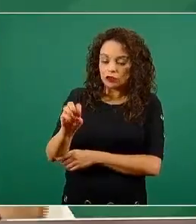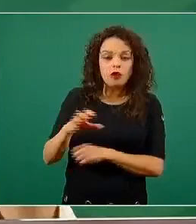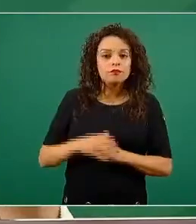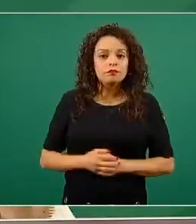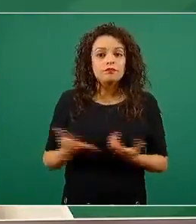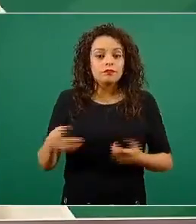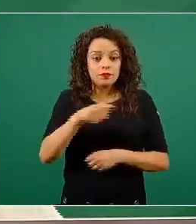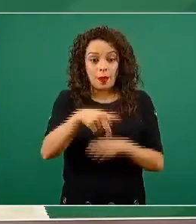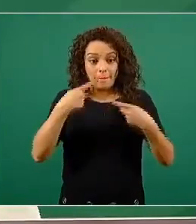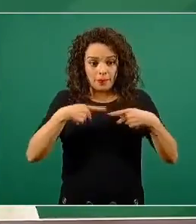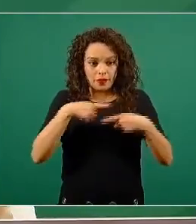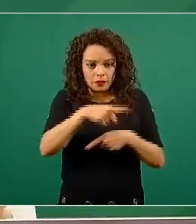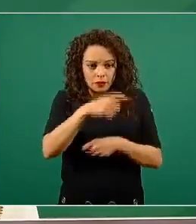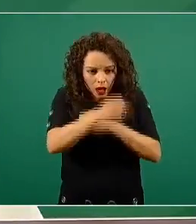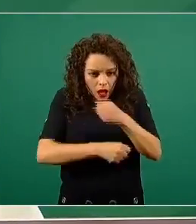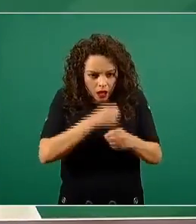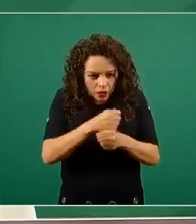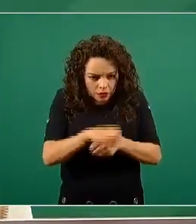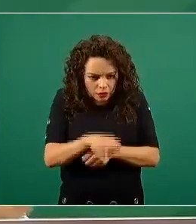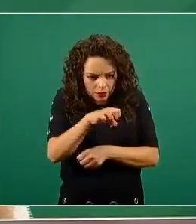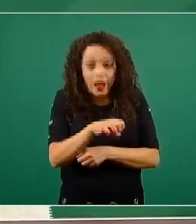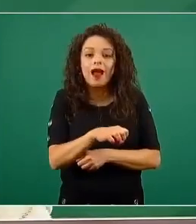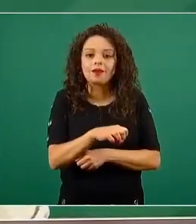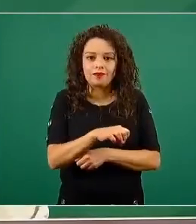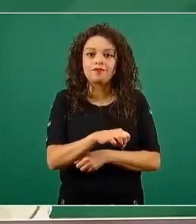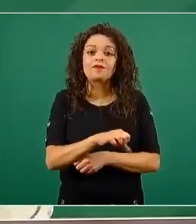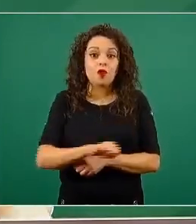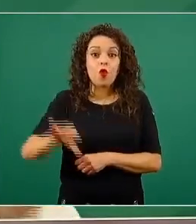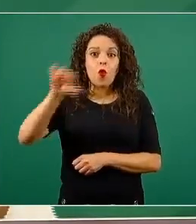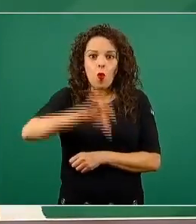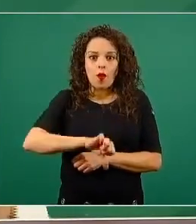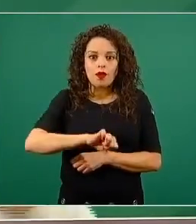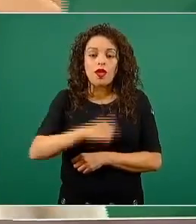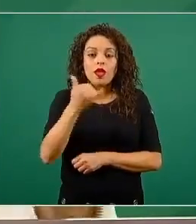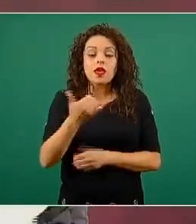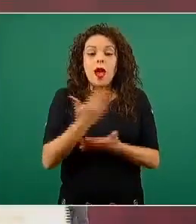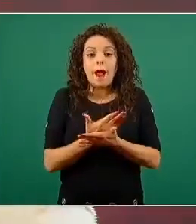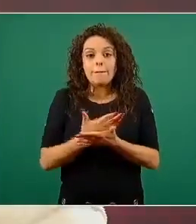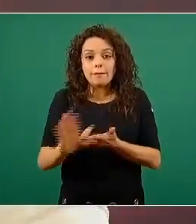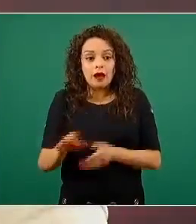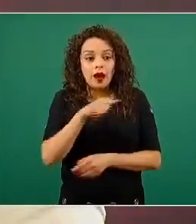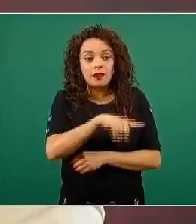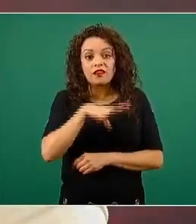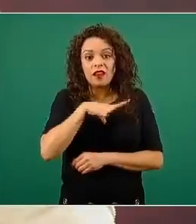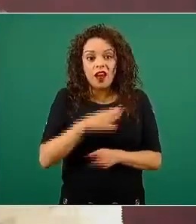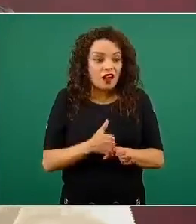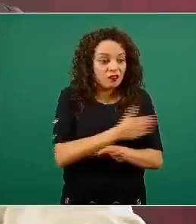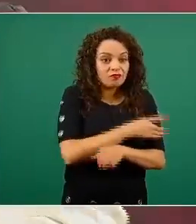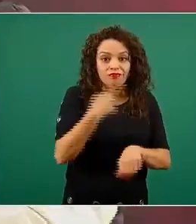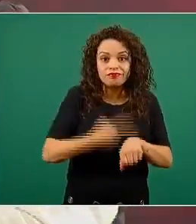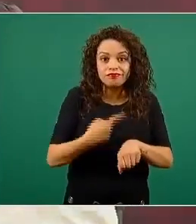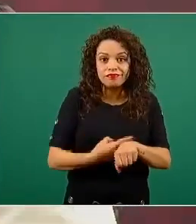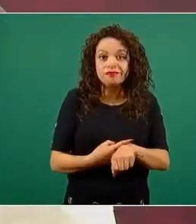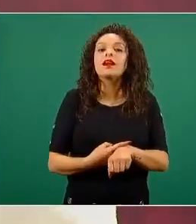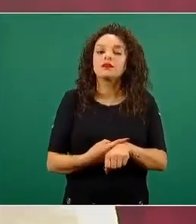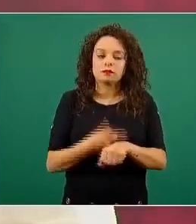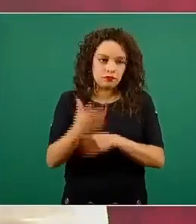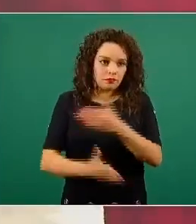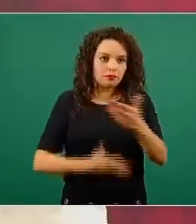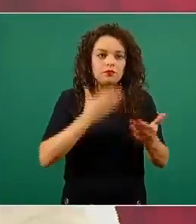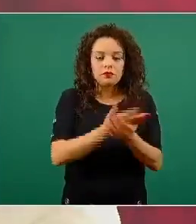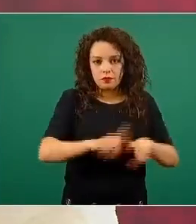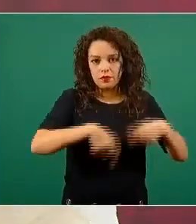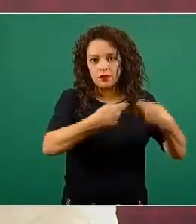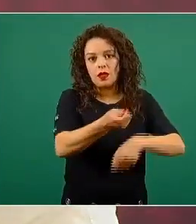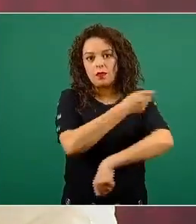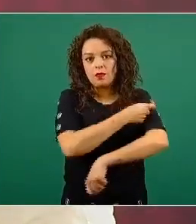tiene esta edad le corresponde hoy y además tiene esta comorbilidad, y entonces se facilitan muchas cosas. También, mientras